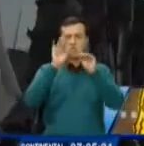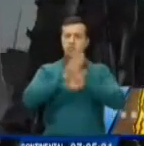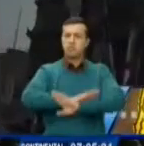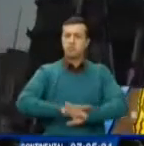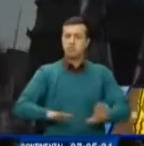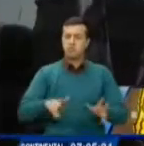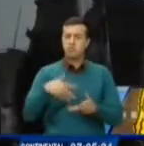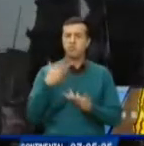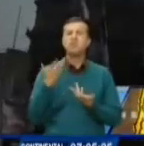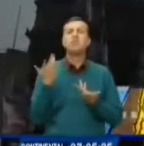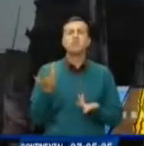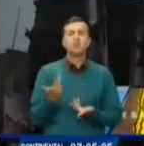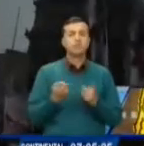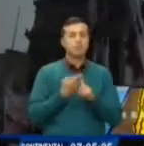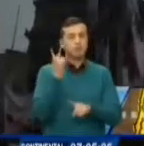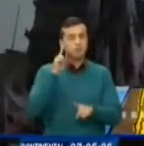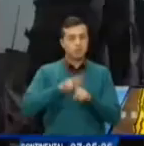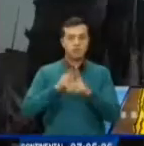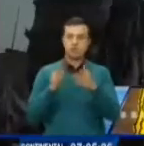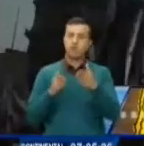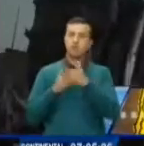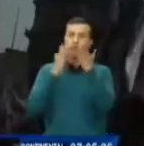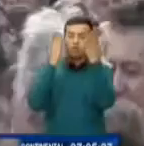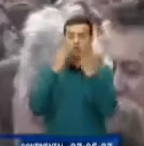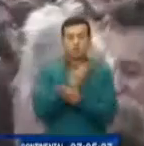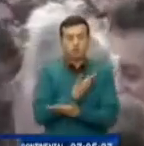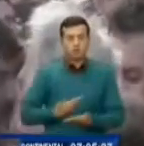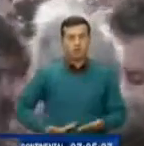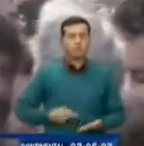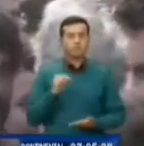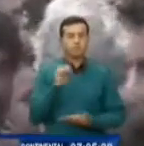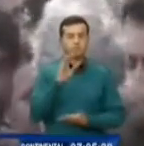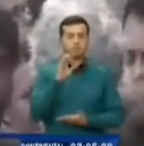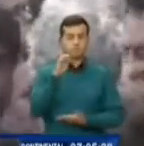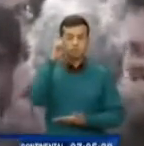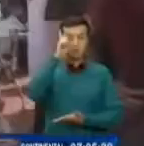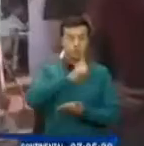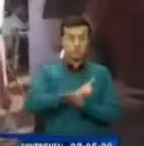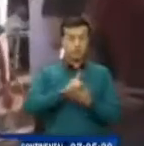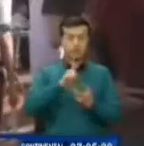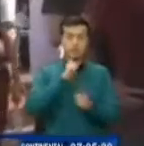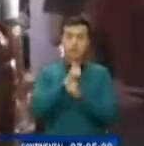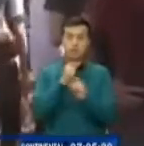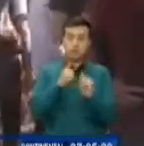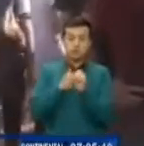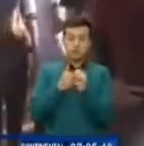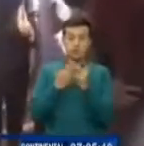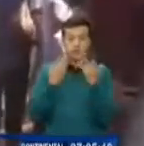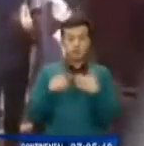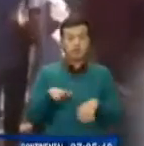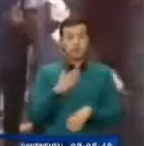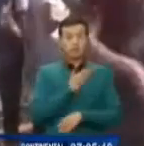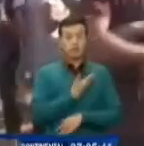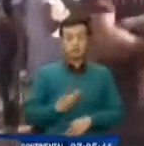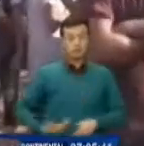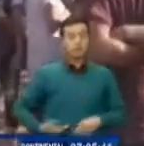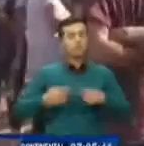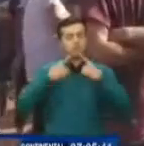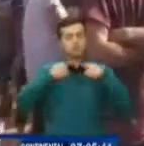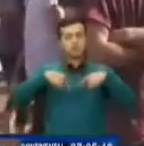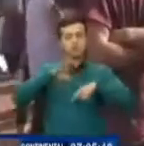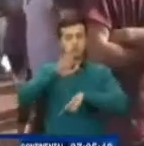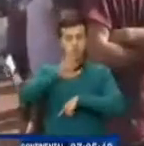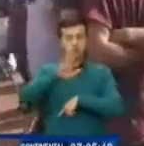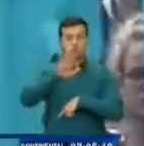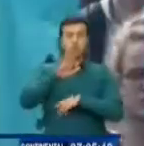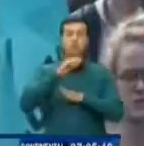Esta manifestación es la primera contra el gobierno de Mauricio Macri, quien esta semana, a poco de asumir la presidencia, avisó a través de su ministro